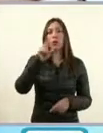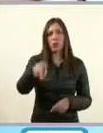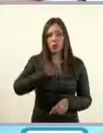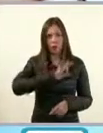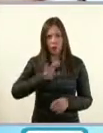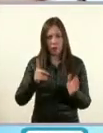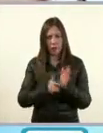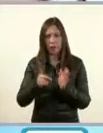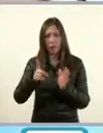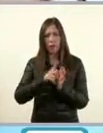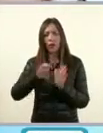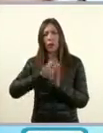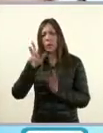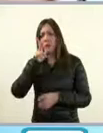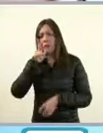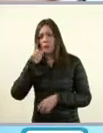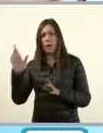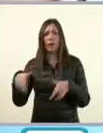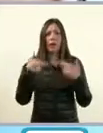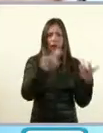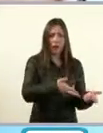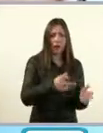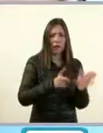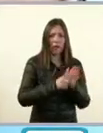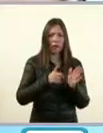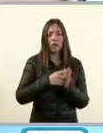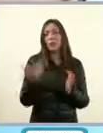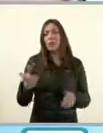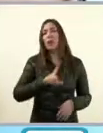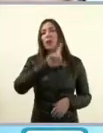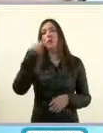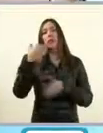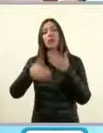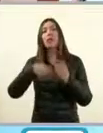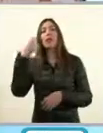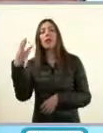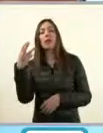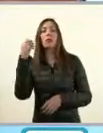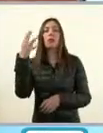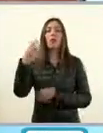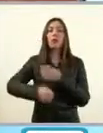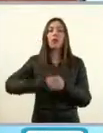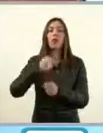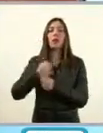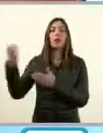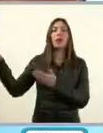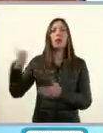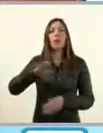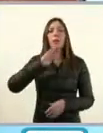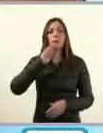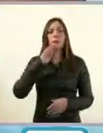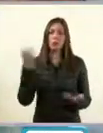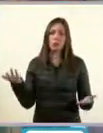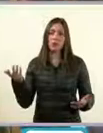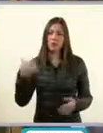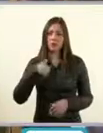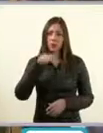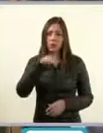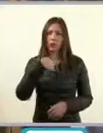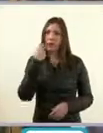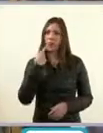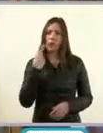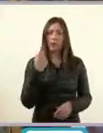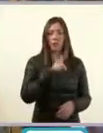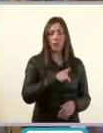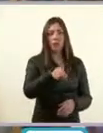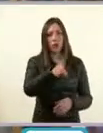departamento que me regaló mi papá, pero resulta que a los 3 años o 4 años vino mi mamá Exacto. Y dijo, oye, yo te vengo a demandar y te